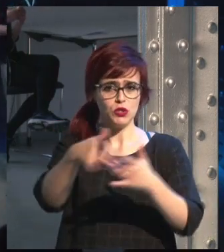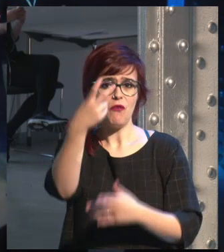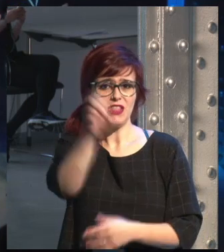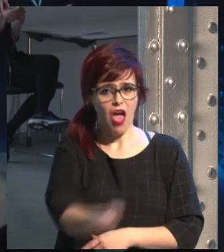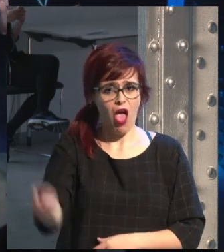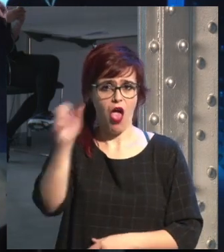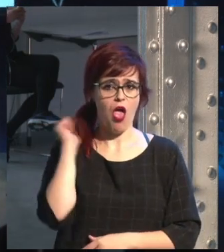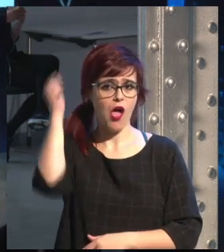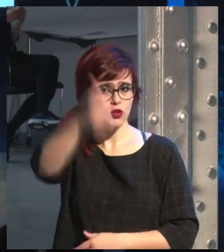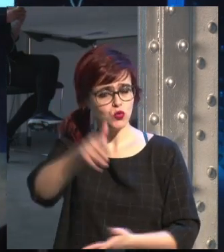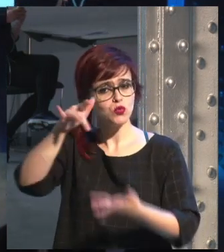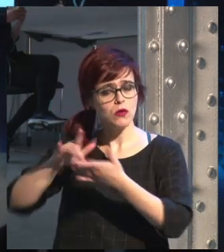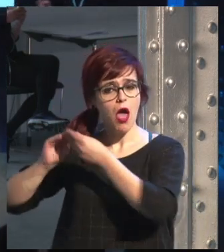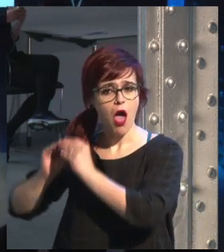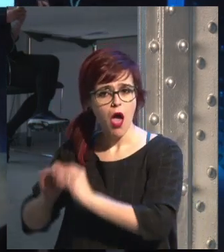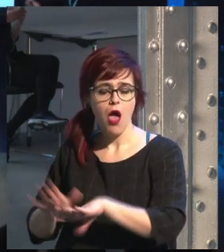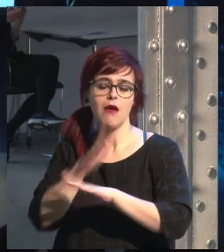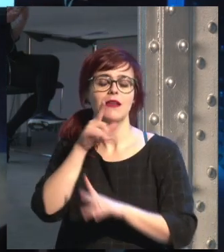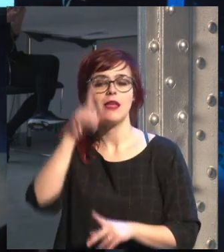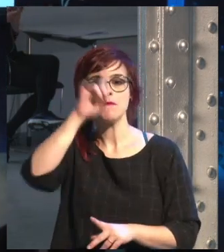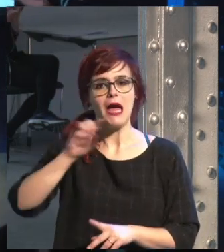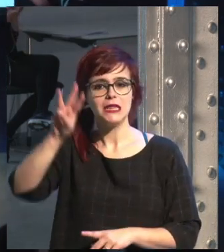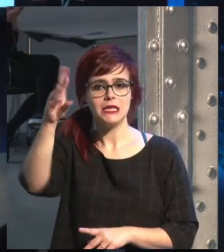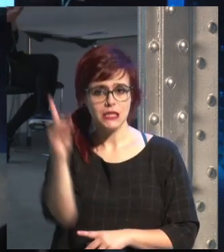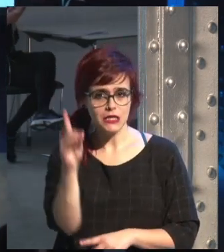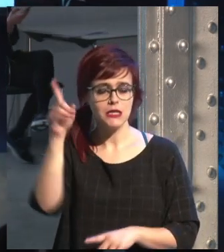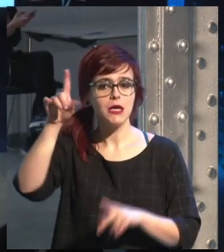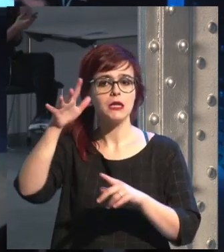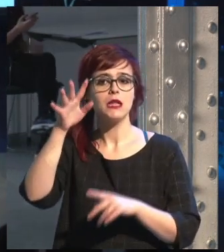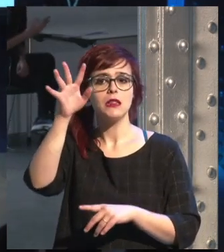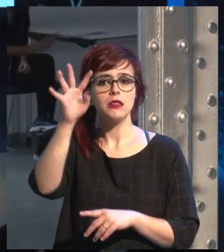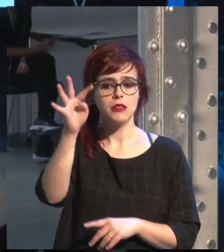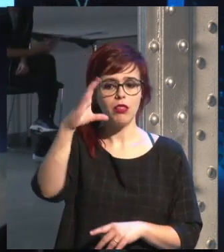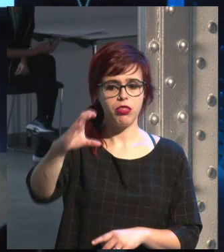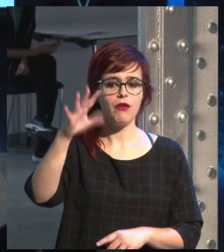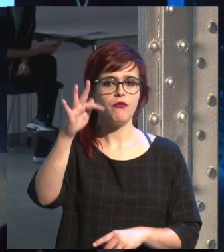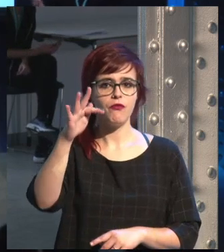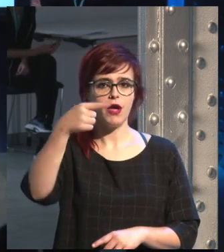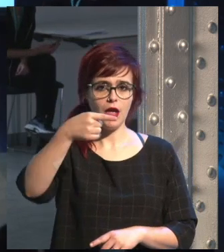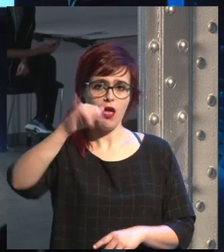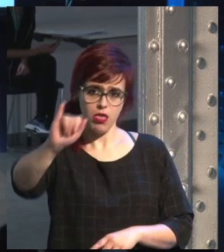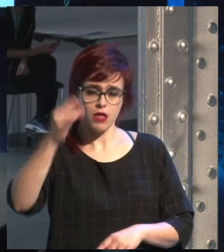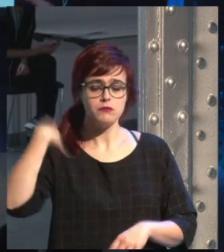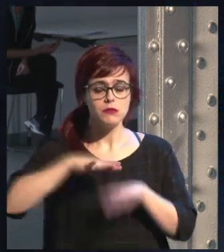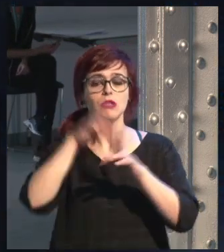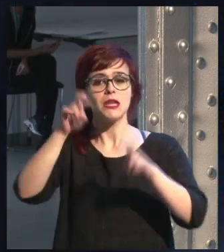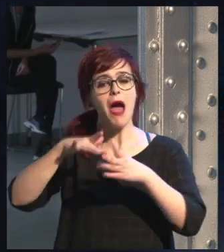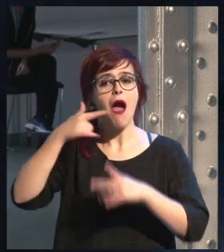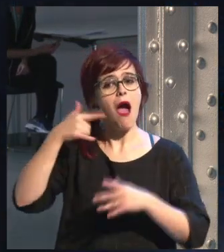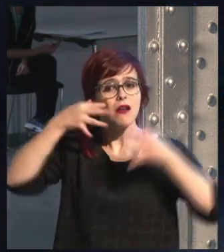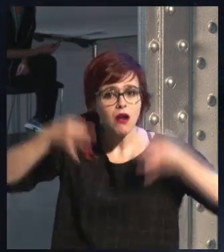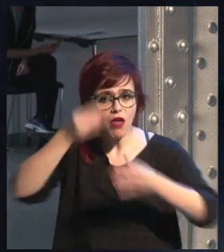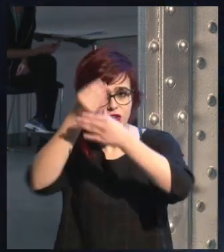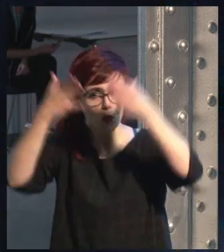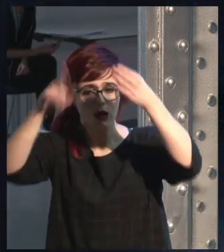casi 20 años haciendo imagen 3D, CGI, con un equipo muy potente de desarrolladores de realidad virtual. Y